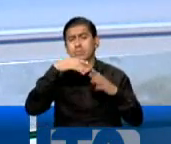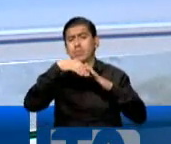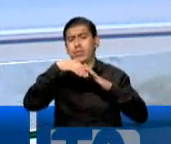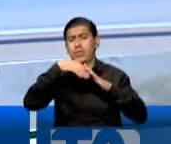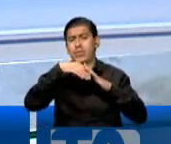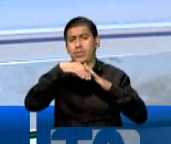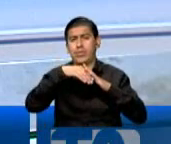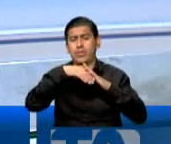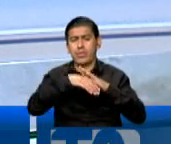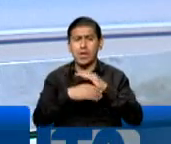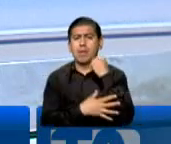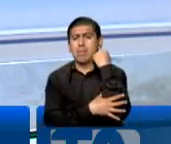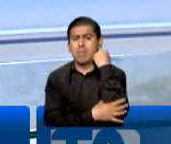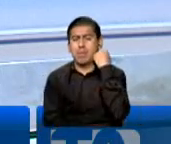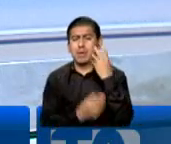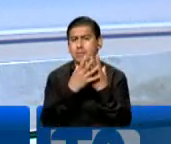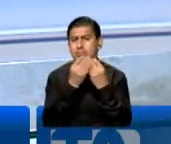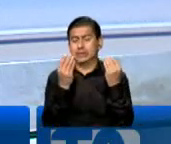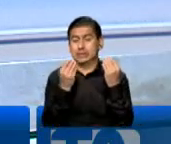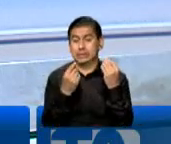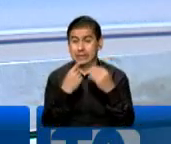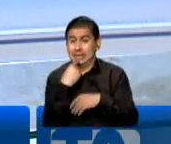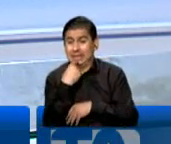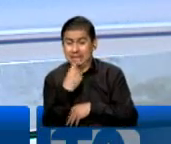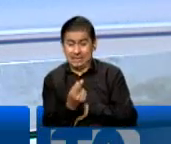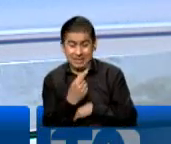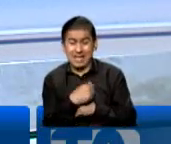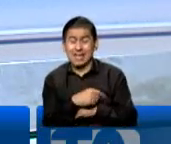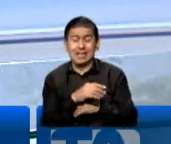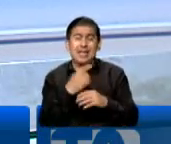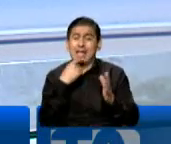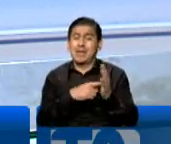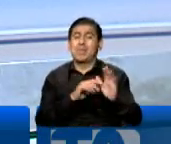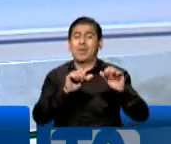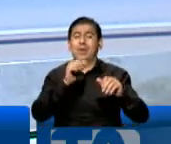de COVID-19. De ellos, 6 de cada 10 vivirán en situación